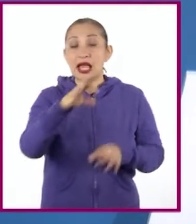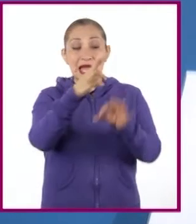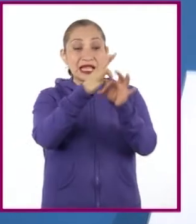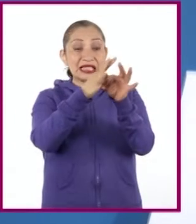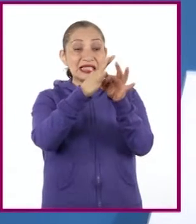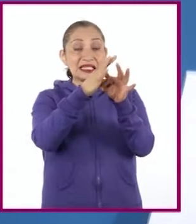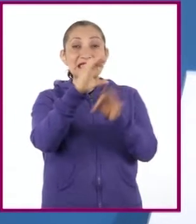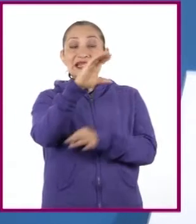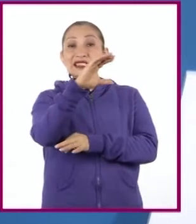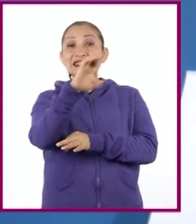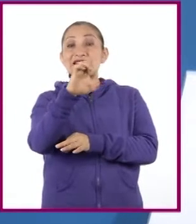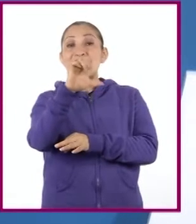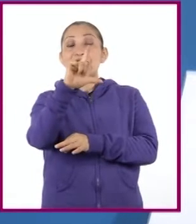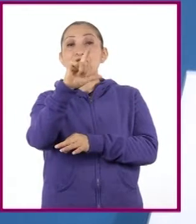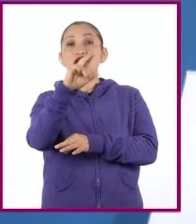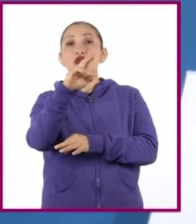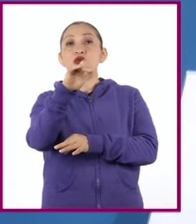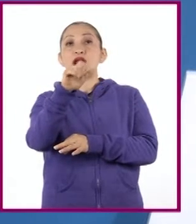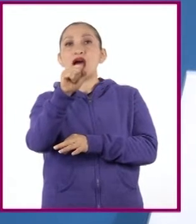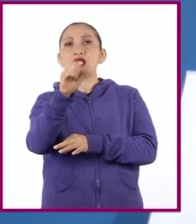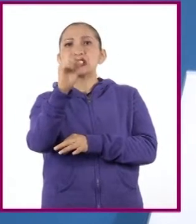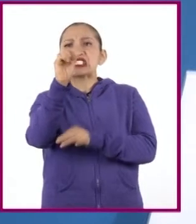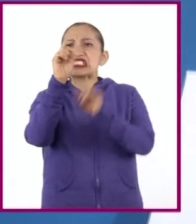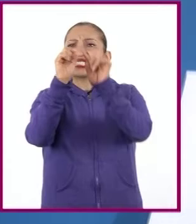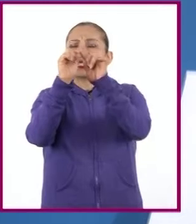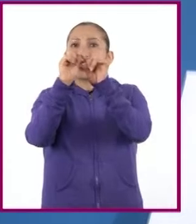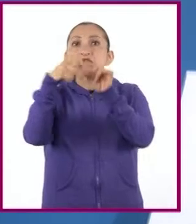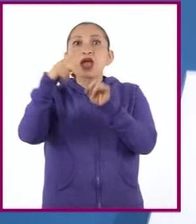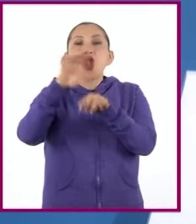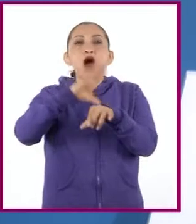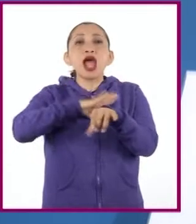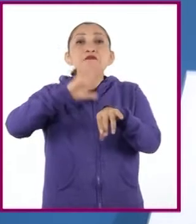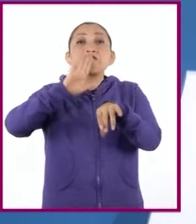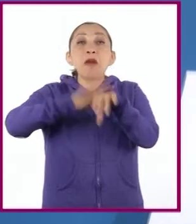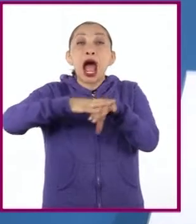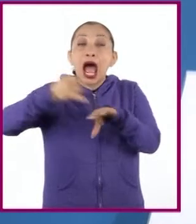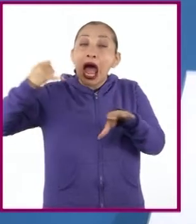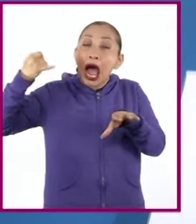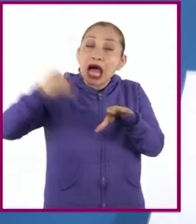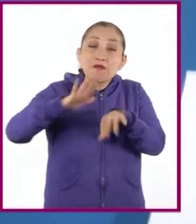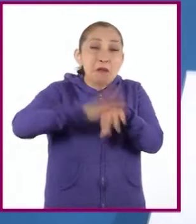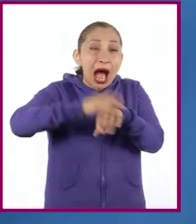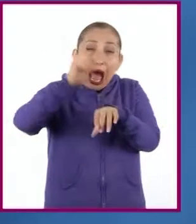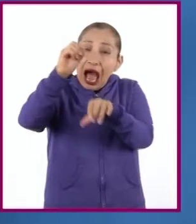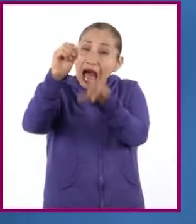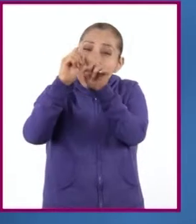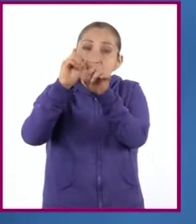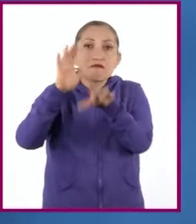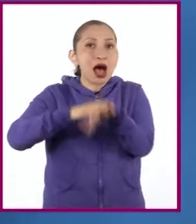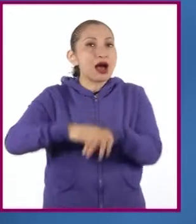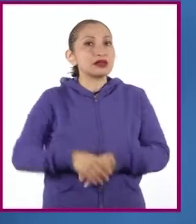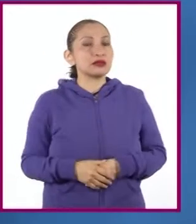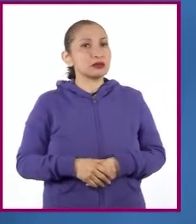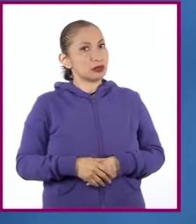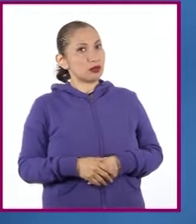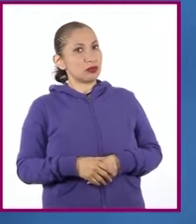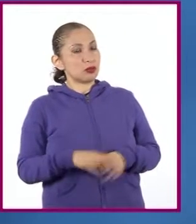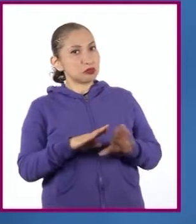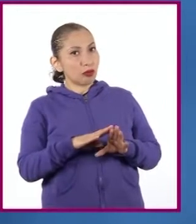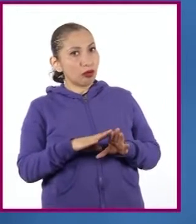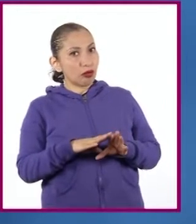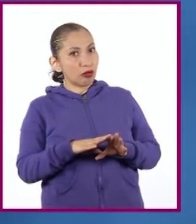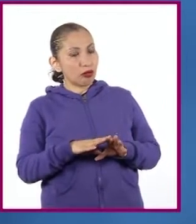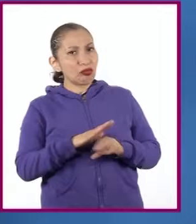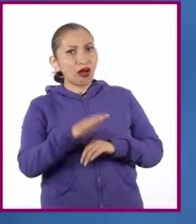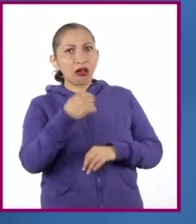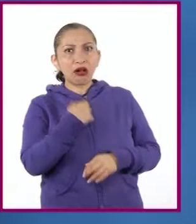son pequeñas, pero debes saber que hay cosas aún más chiquitas que ellas. ¿Cómo? ¿Cómo